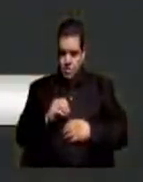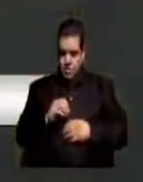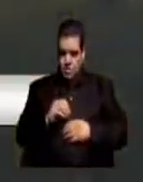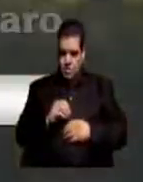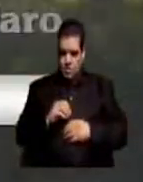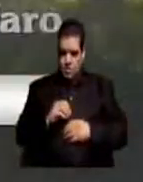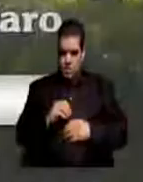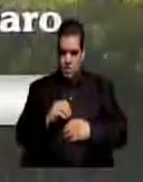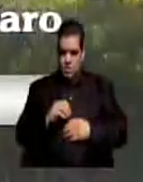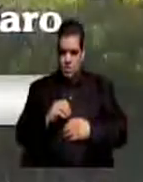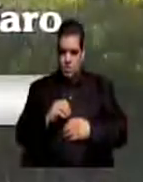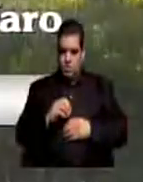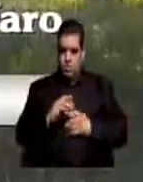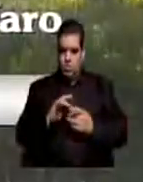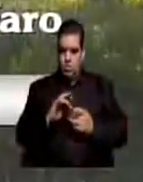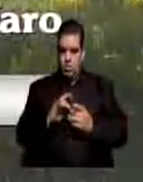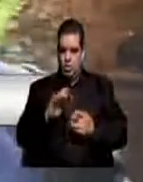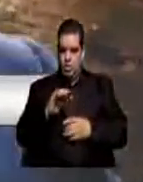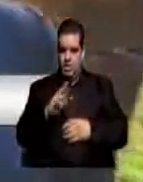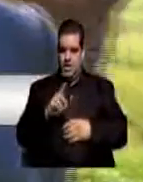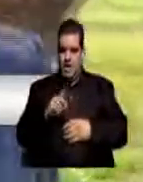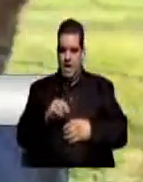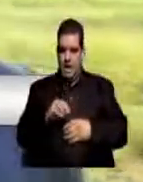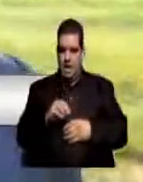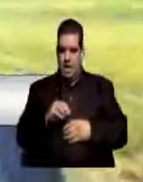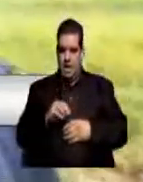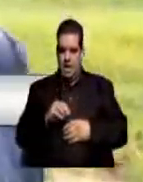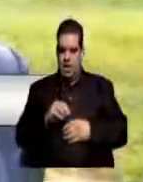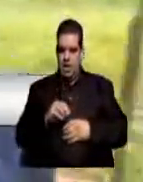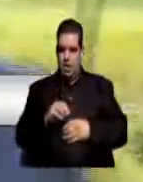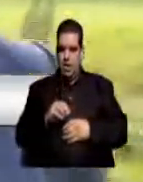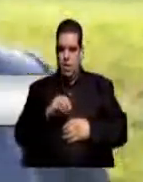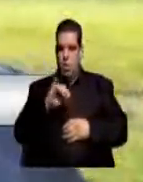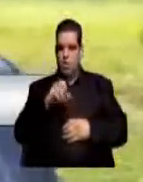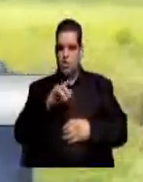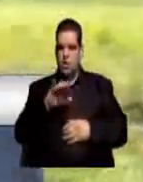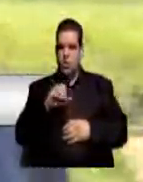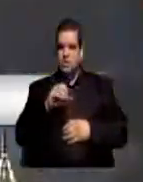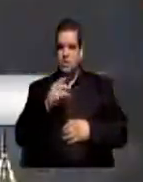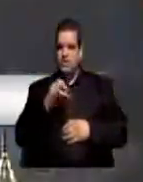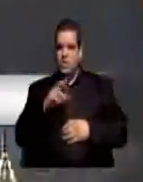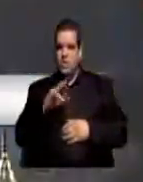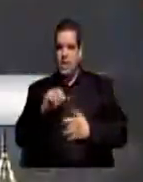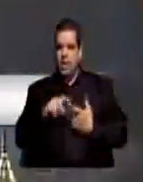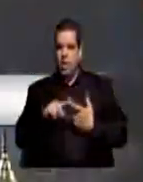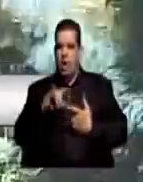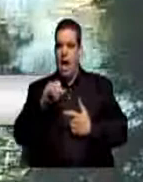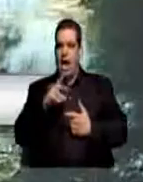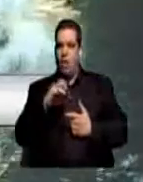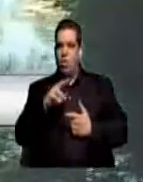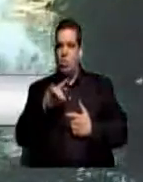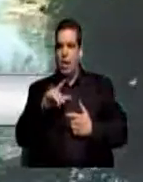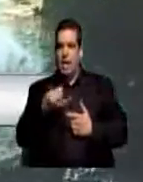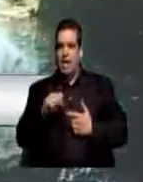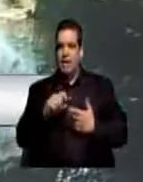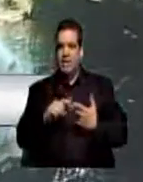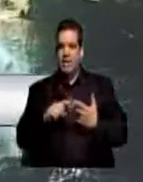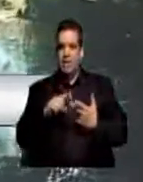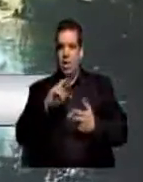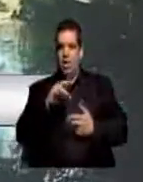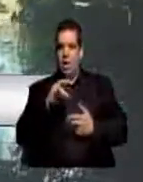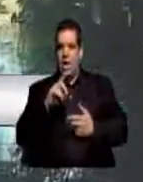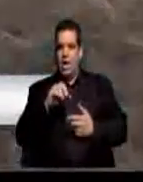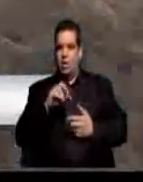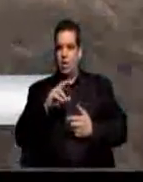primer largometraje titulado Cuentos de Abelardo, protagonizados por José Luis Chavito Marrero, Jacobo Morales y Orlando Rodríguez. En